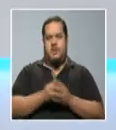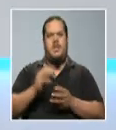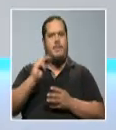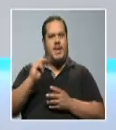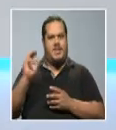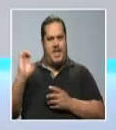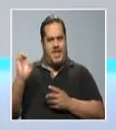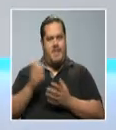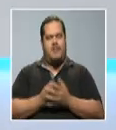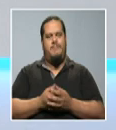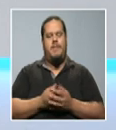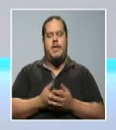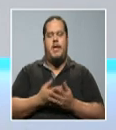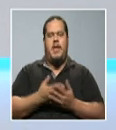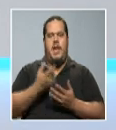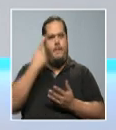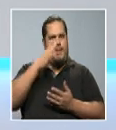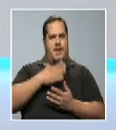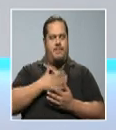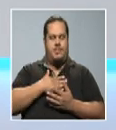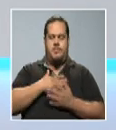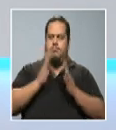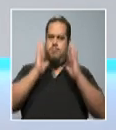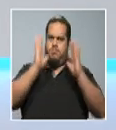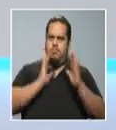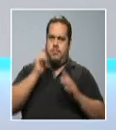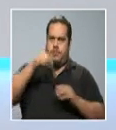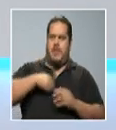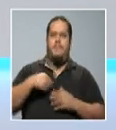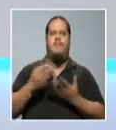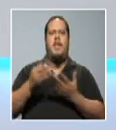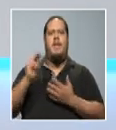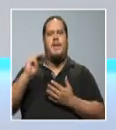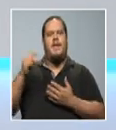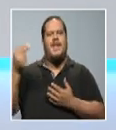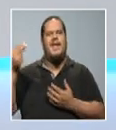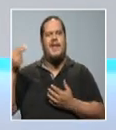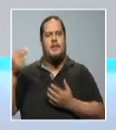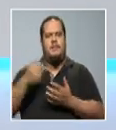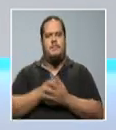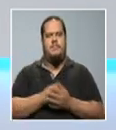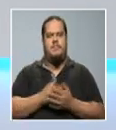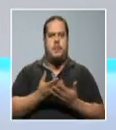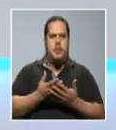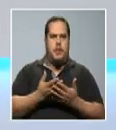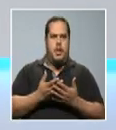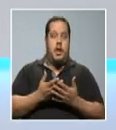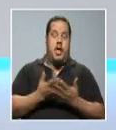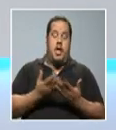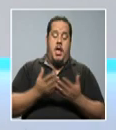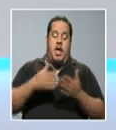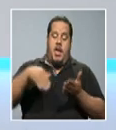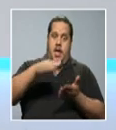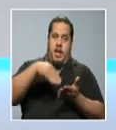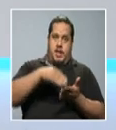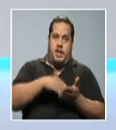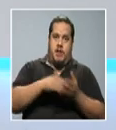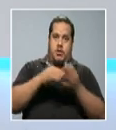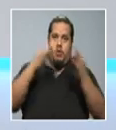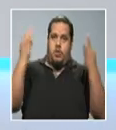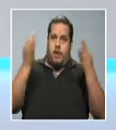y Hazel, de verdad que un placer estar por acá. Efectivamente, a partir de hoy se está celebrando en el Centro de Eventos Pedregal la Expo